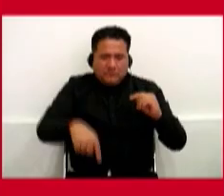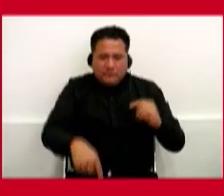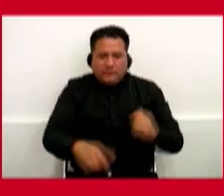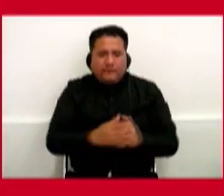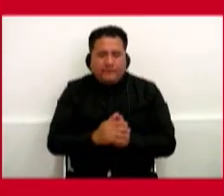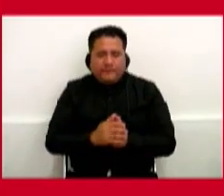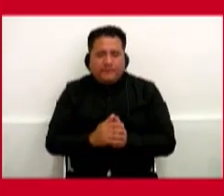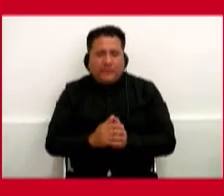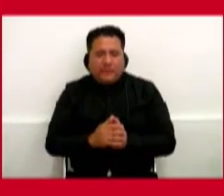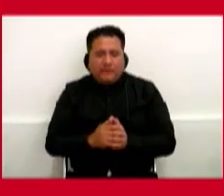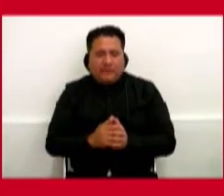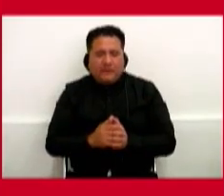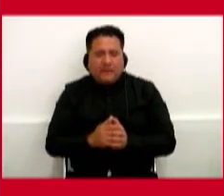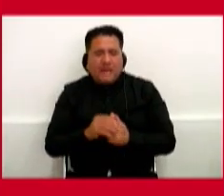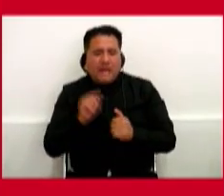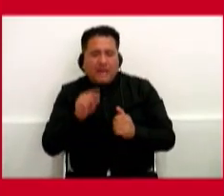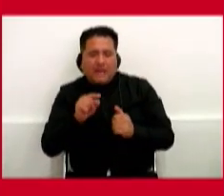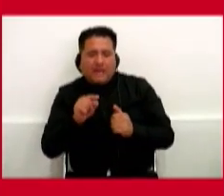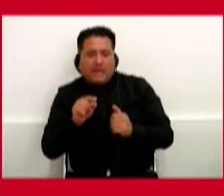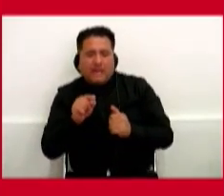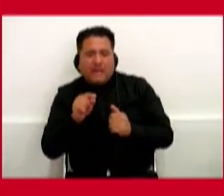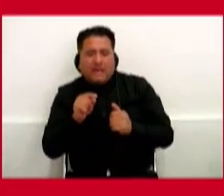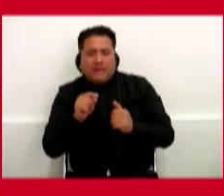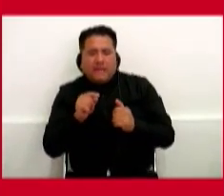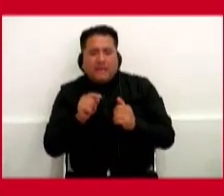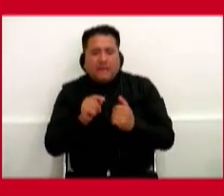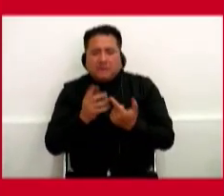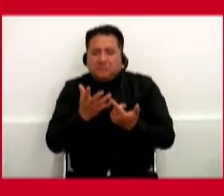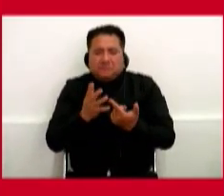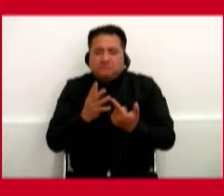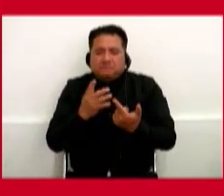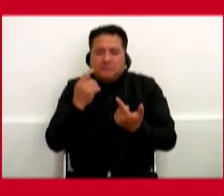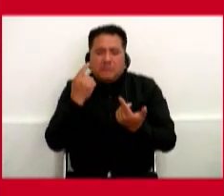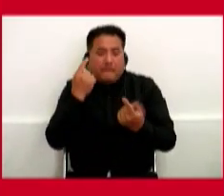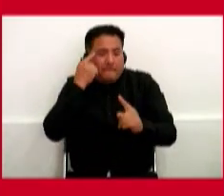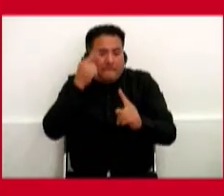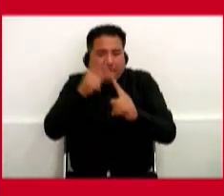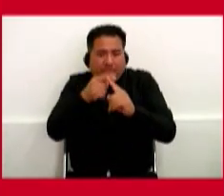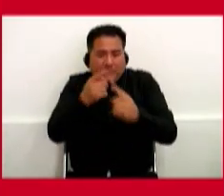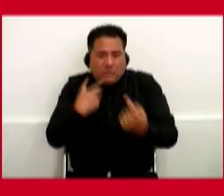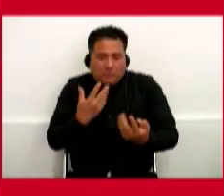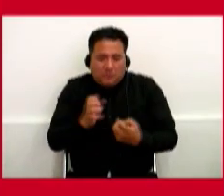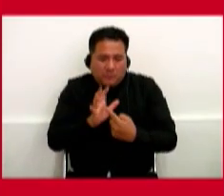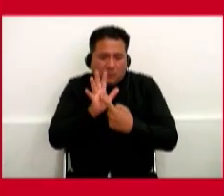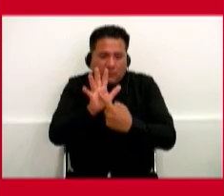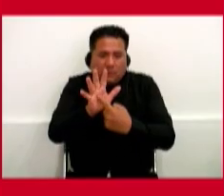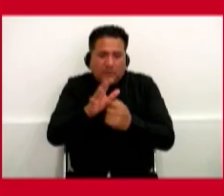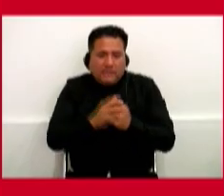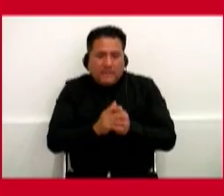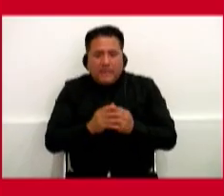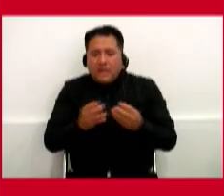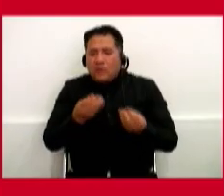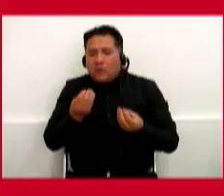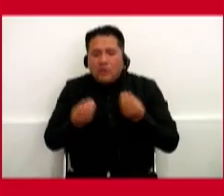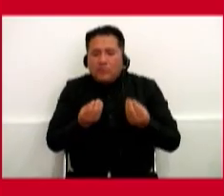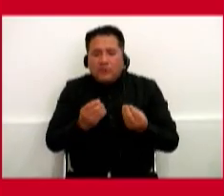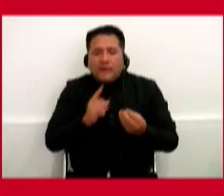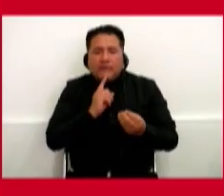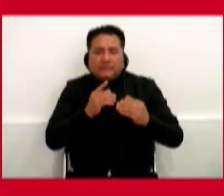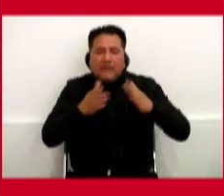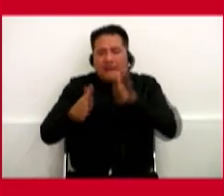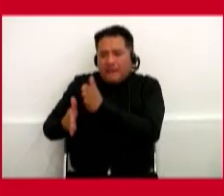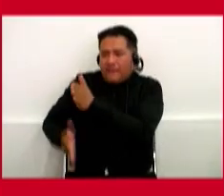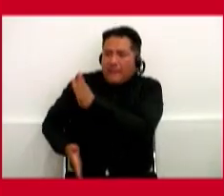de fracturamiento y el objetivo que nosotros estamos buscando en este análisis es analizar la pared oeste del